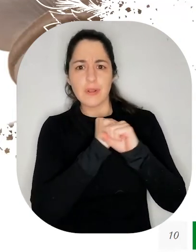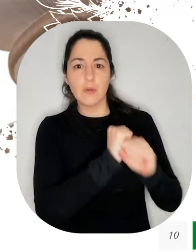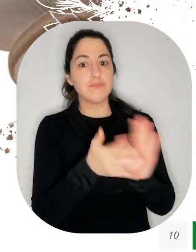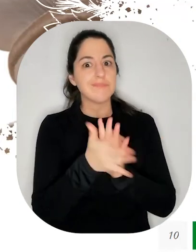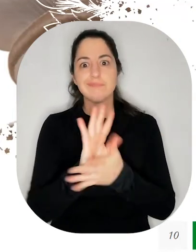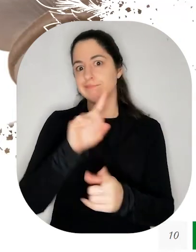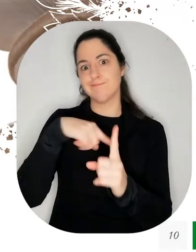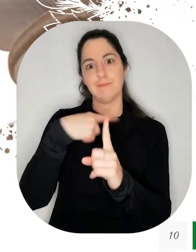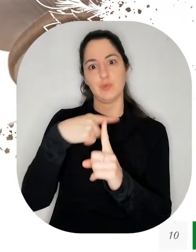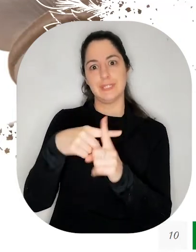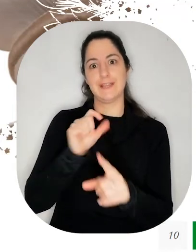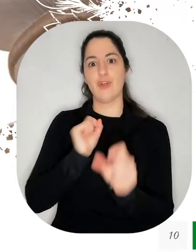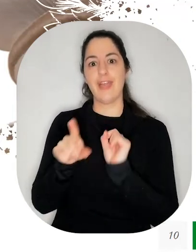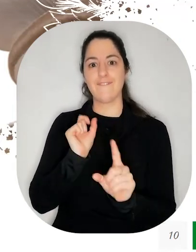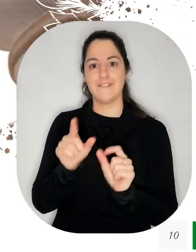las otras propiedades.